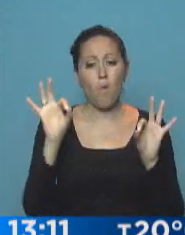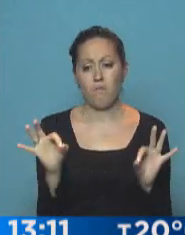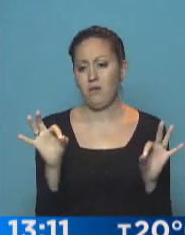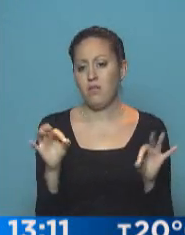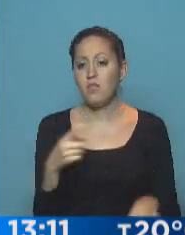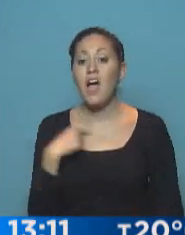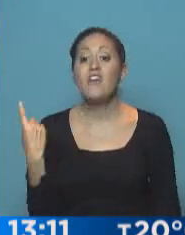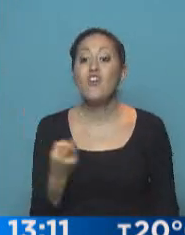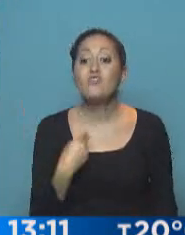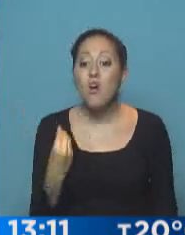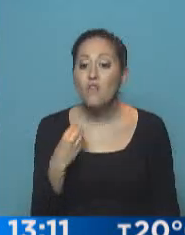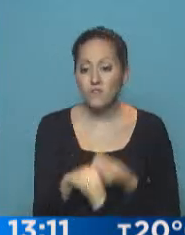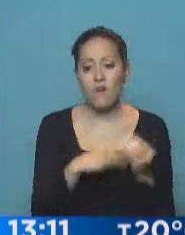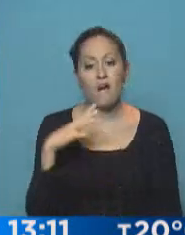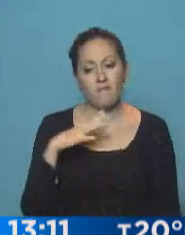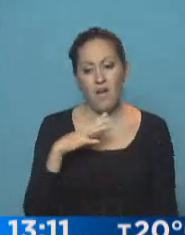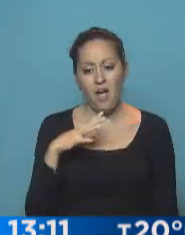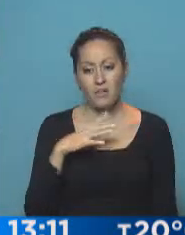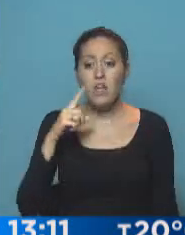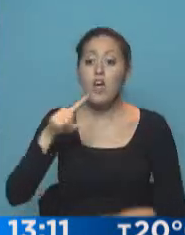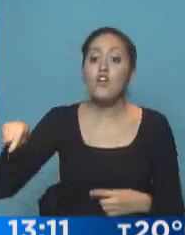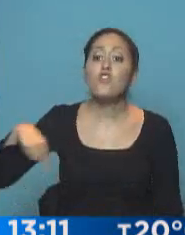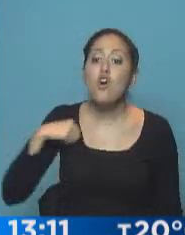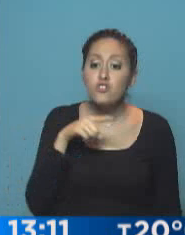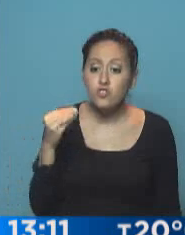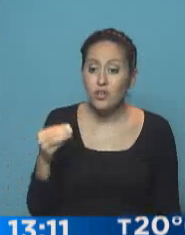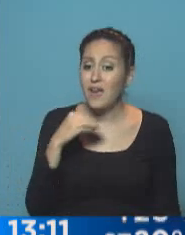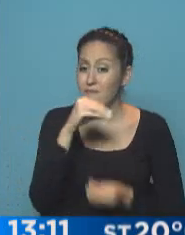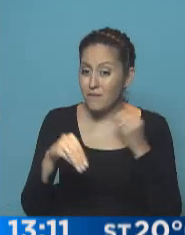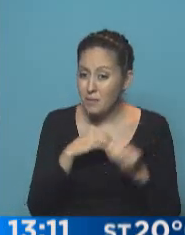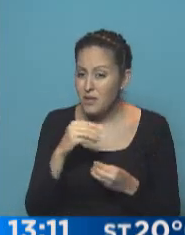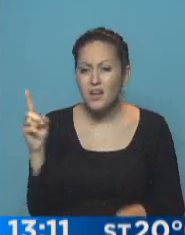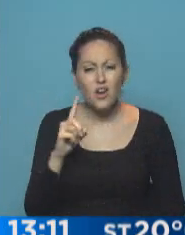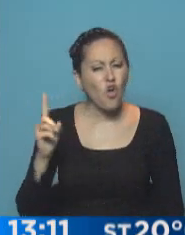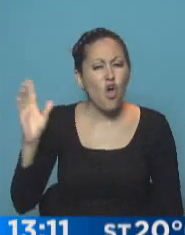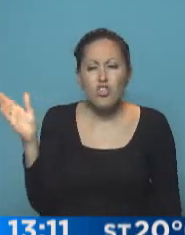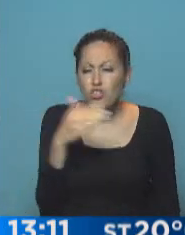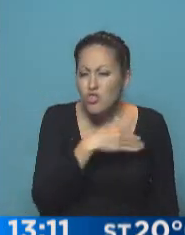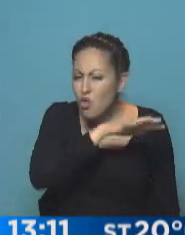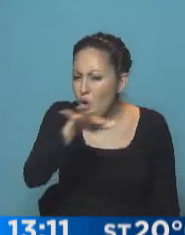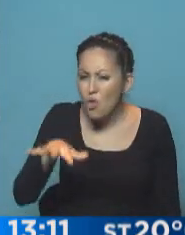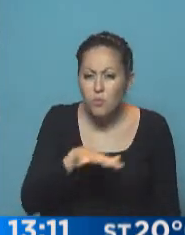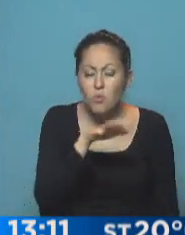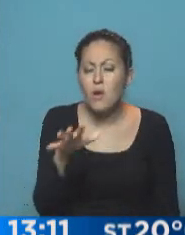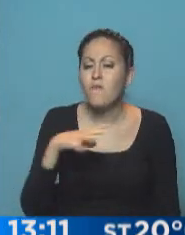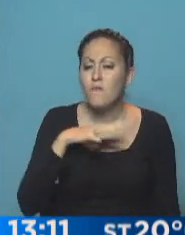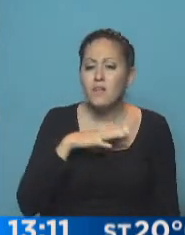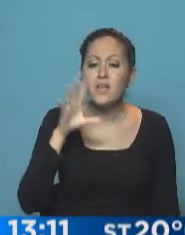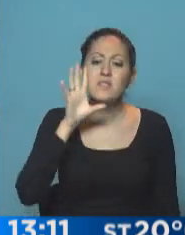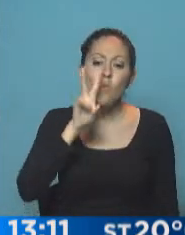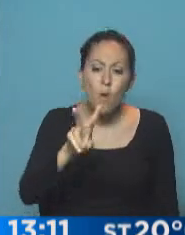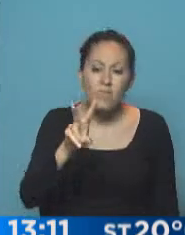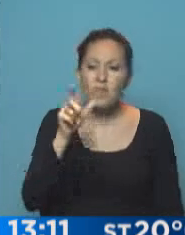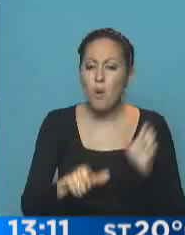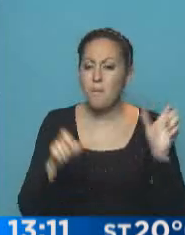Y a nosotros nos faltan. Cuando digo nosotros no es que nos faltan a los familiares. A la sociedad argentina le faltan 52 inocentes que se